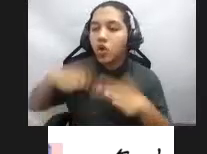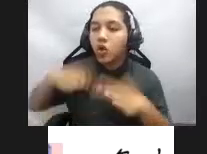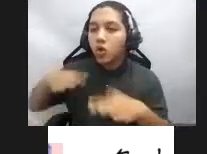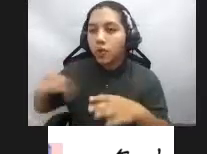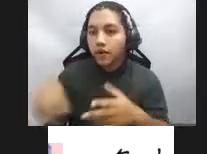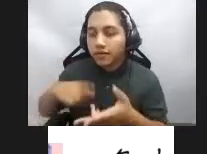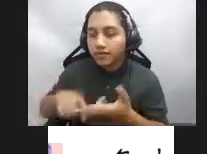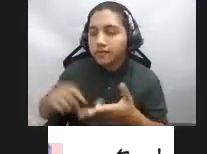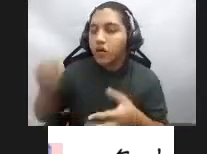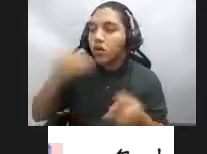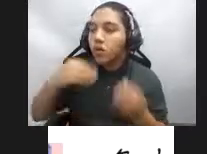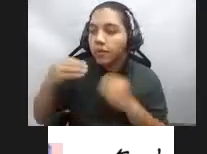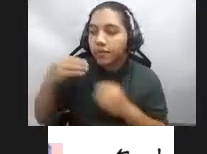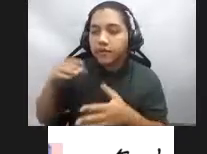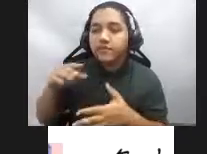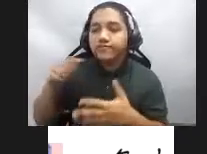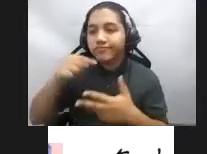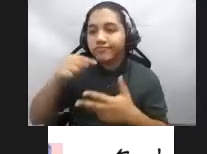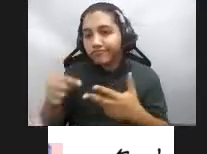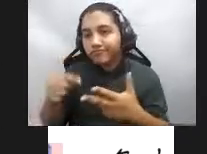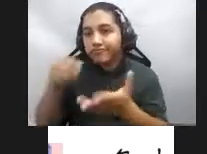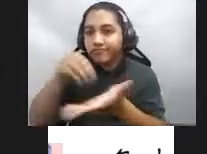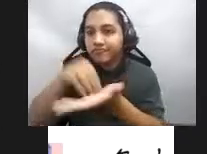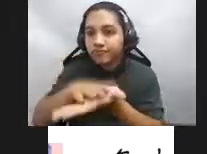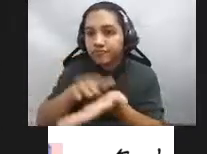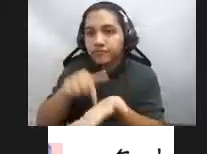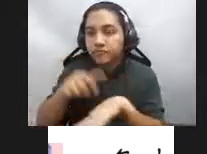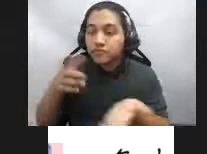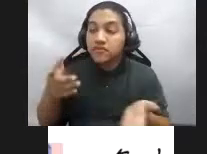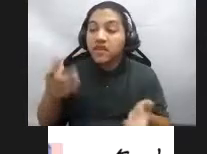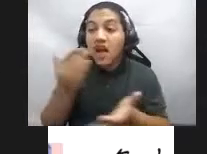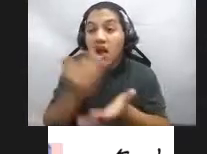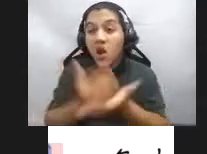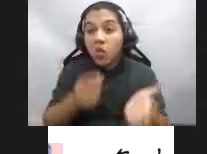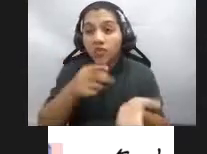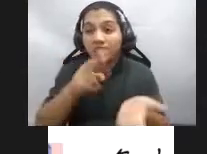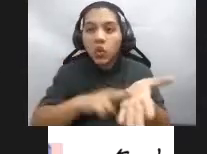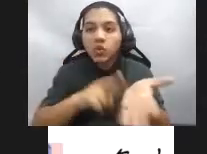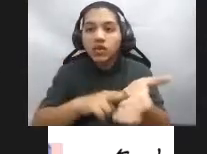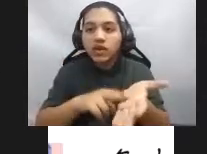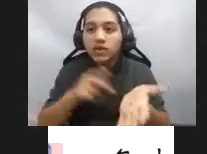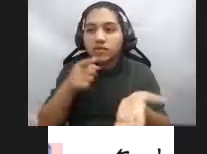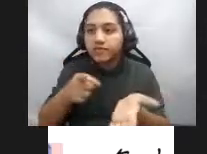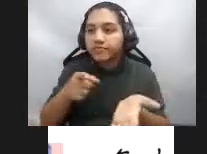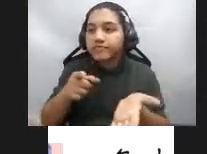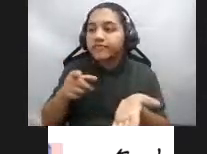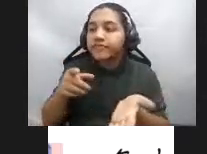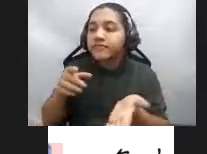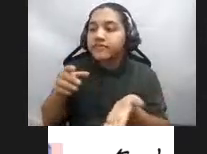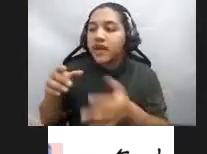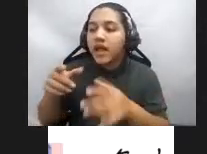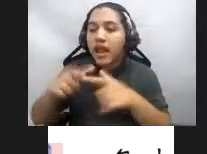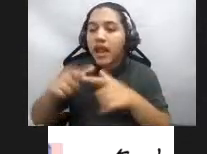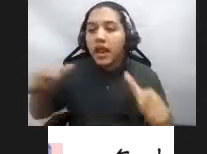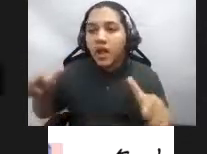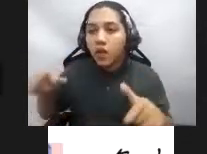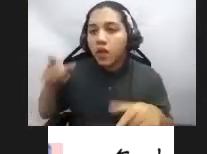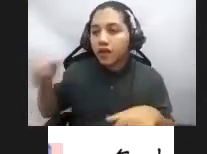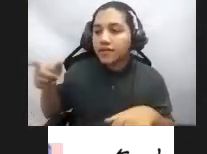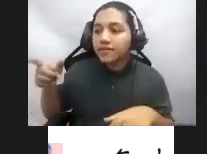Estos contratos muchas veces estaban en el idioma de los chinos, estaban también en el idioma donde